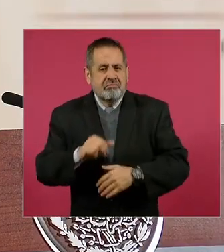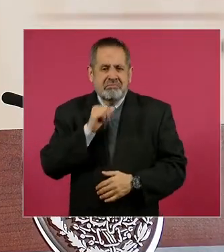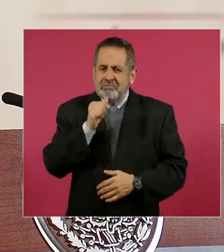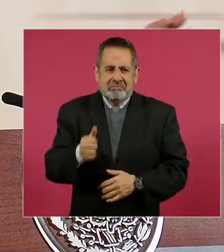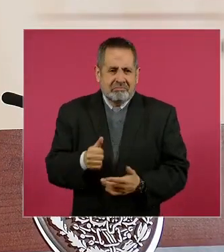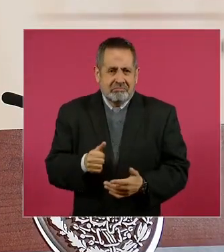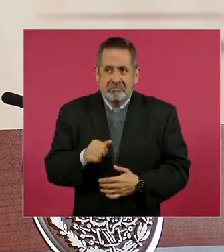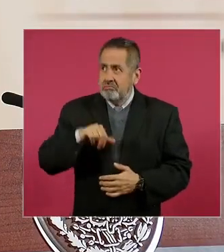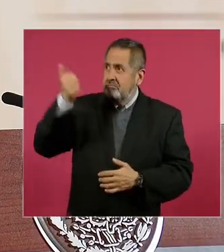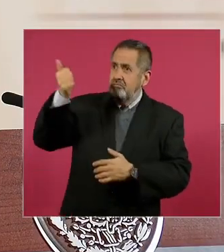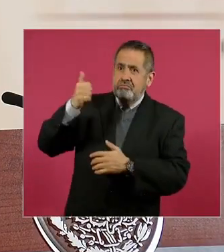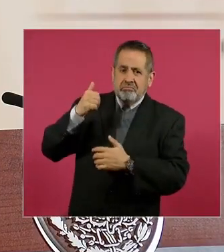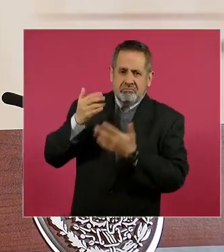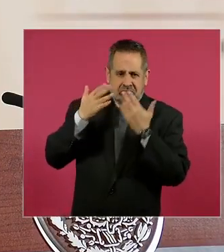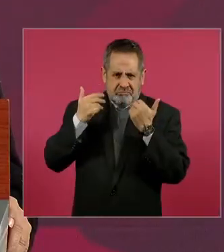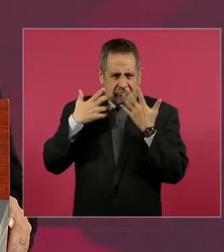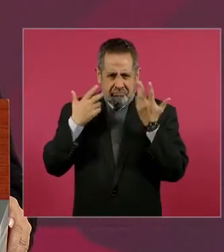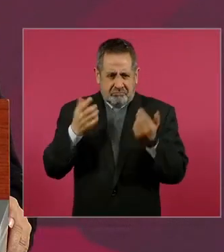en ninguna parte,